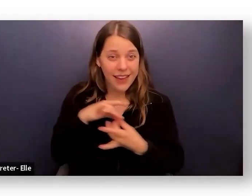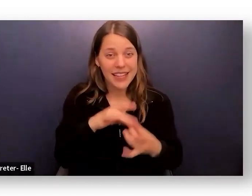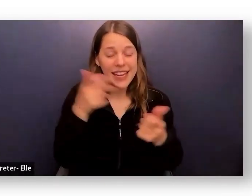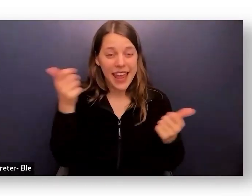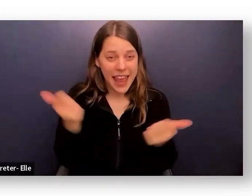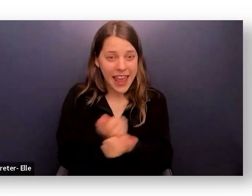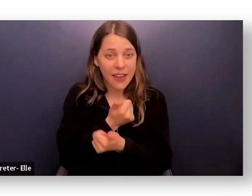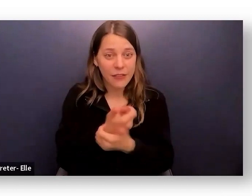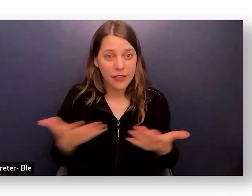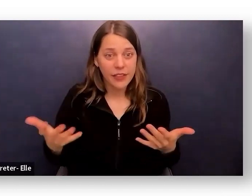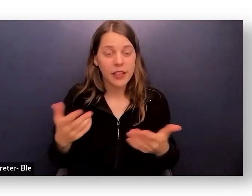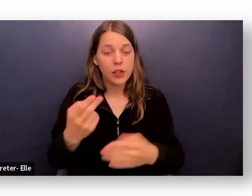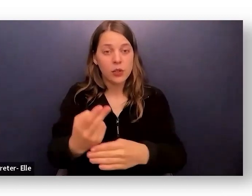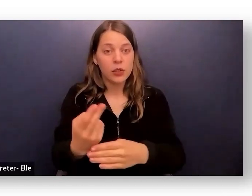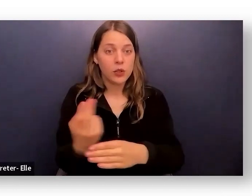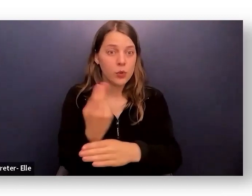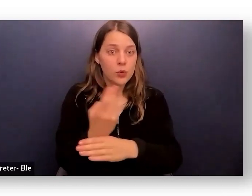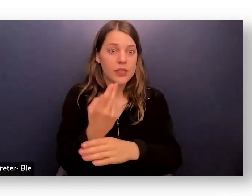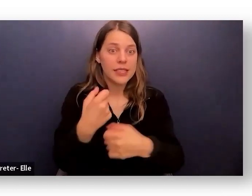cada circuito